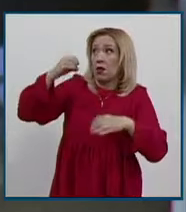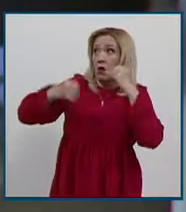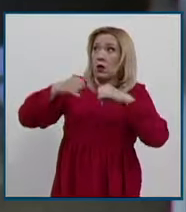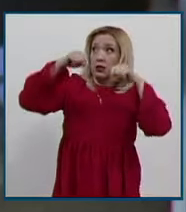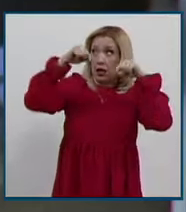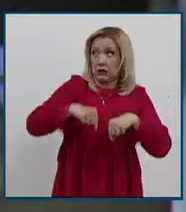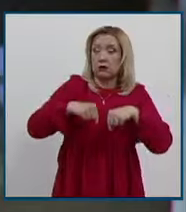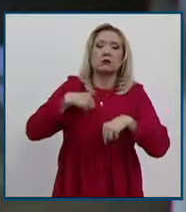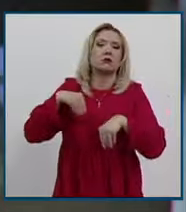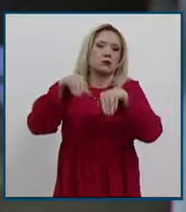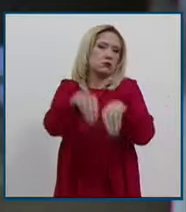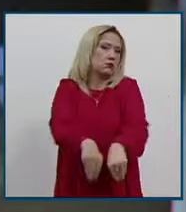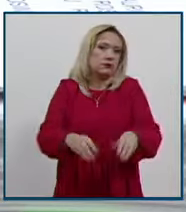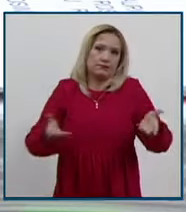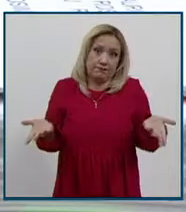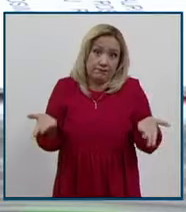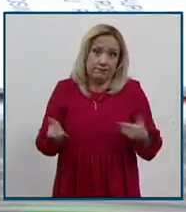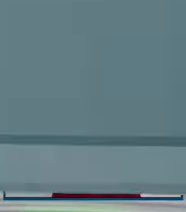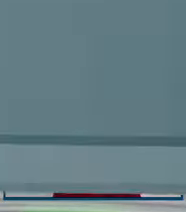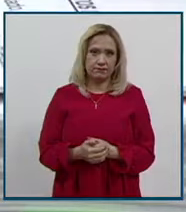fijado para su